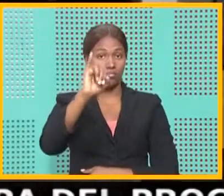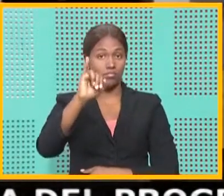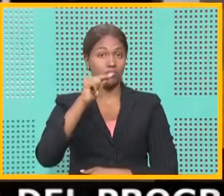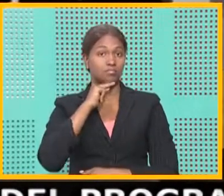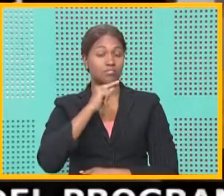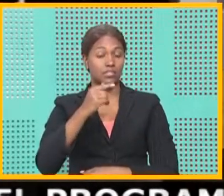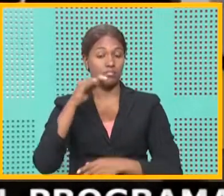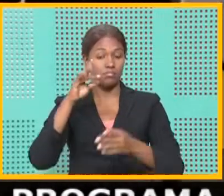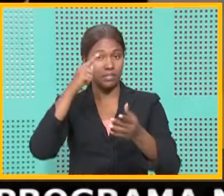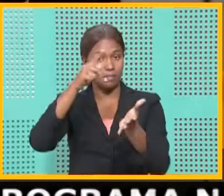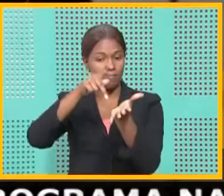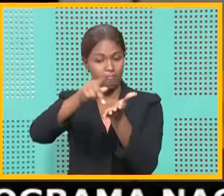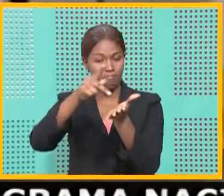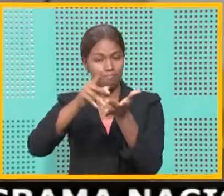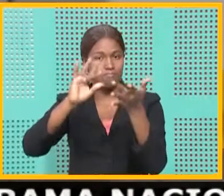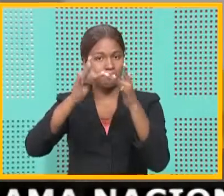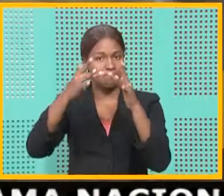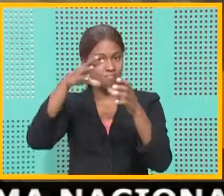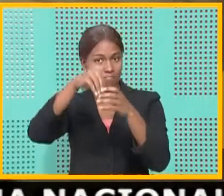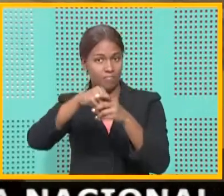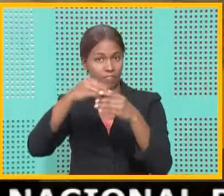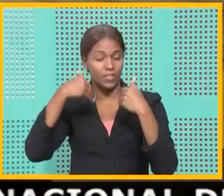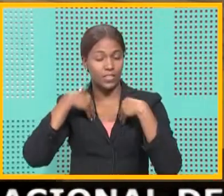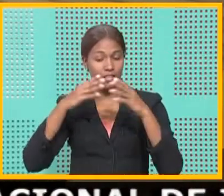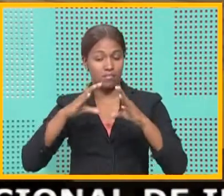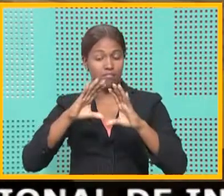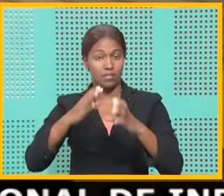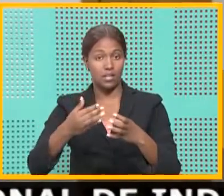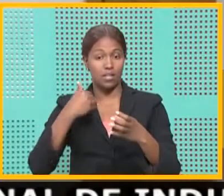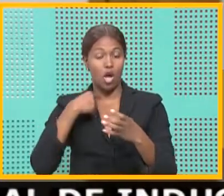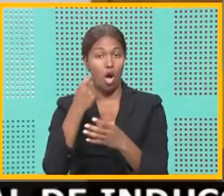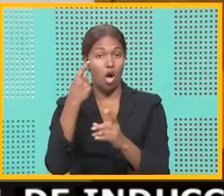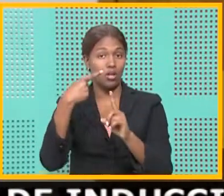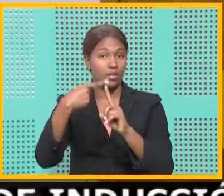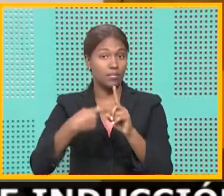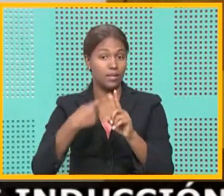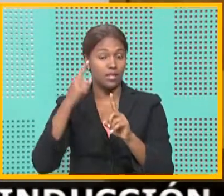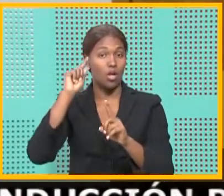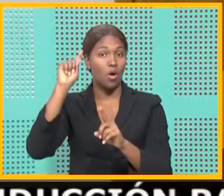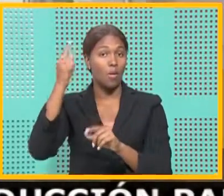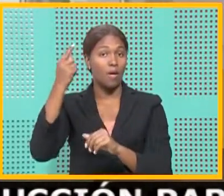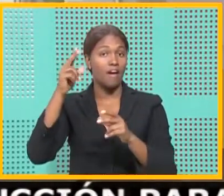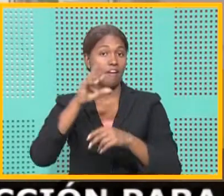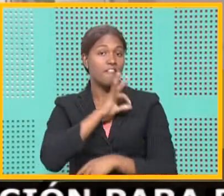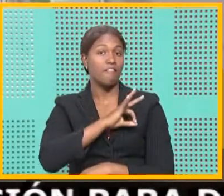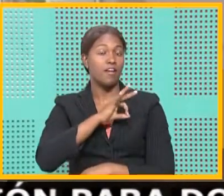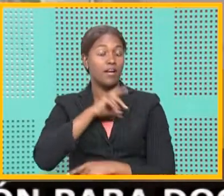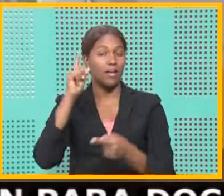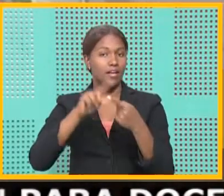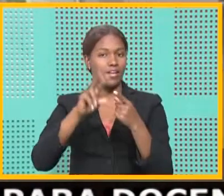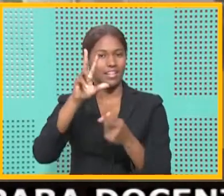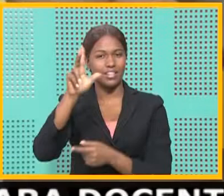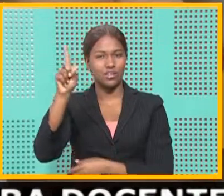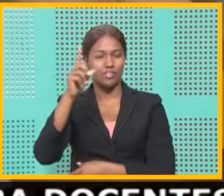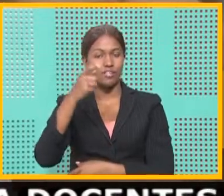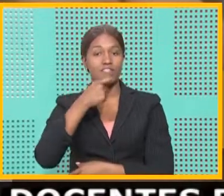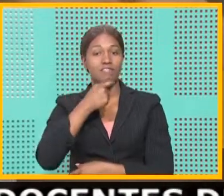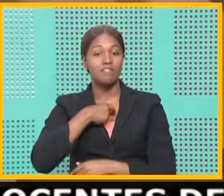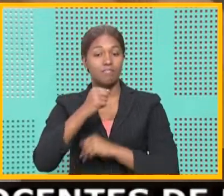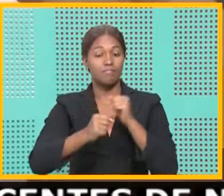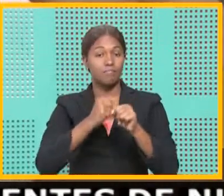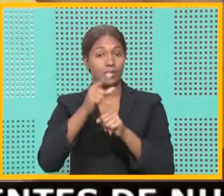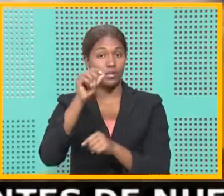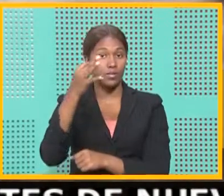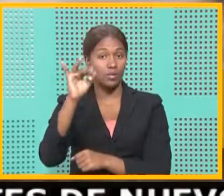el piloto de facturación electrónica tuvo una duración de 11 meses, desde el 1 de febrero hasta el 31 de diciembre de 2019